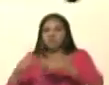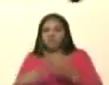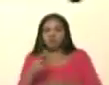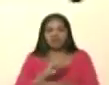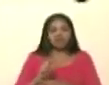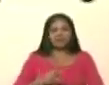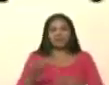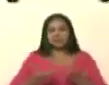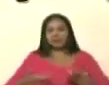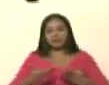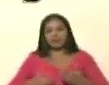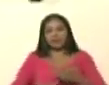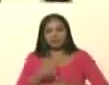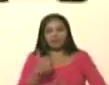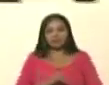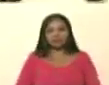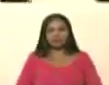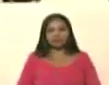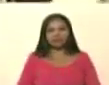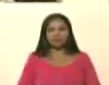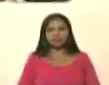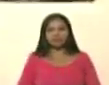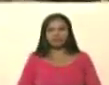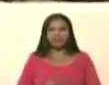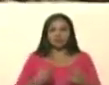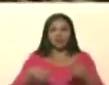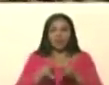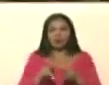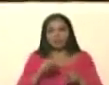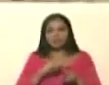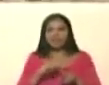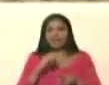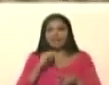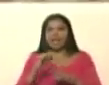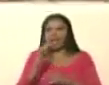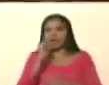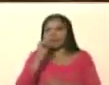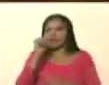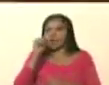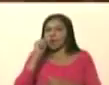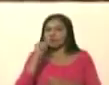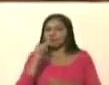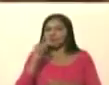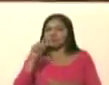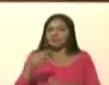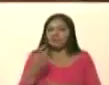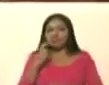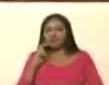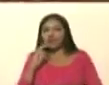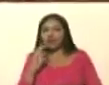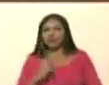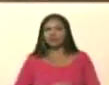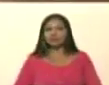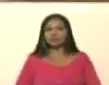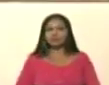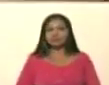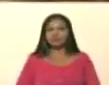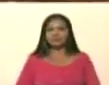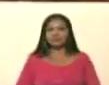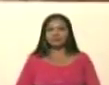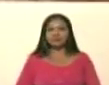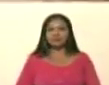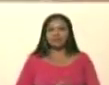calentado en licor de cacao la pasta de